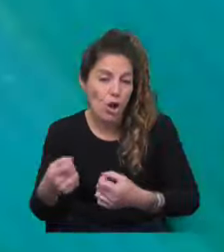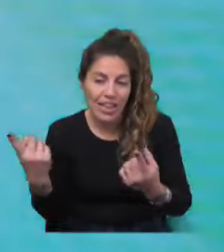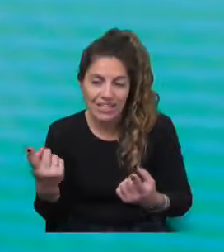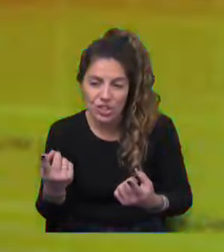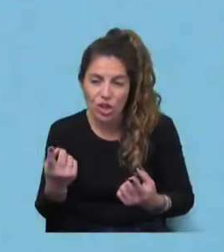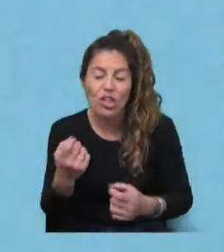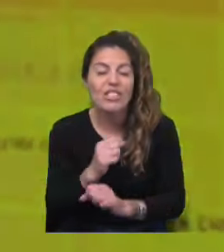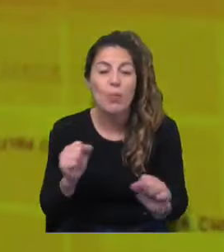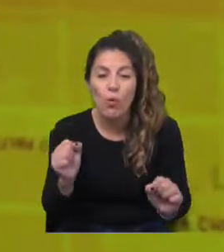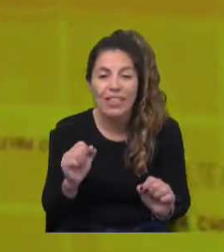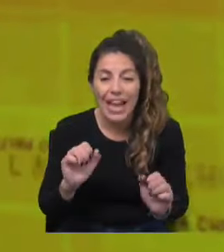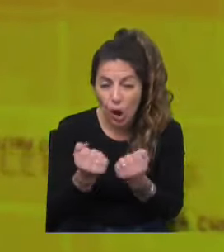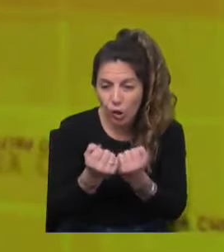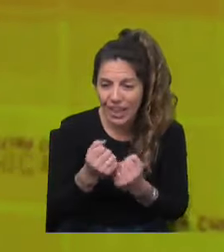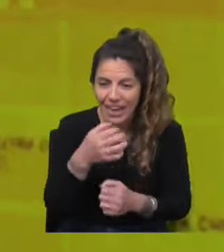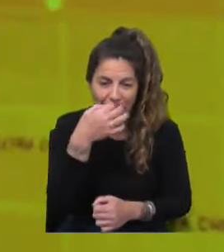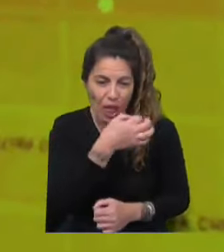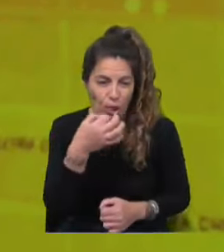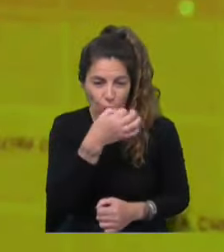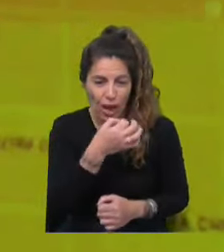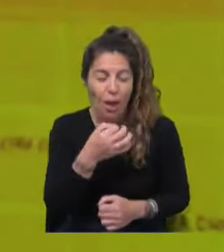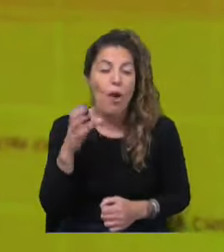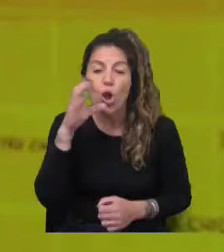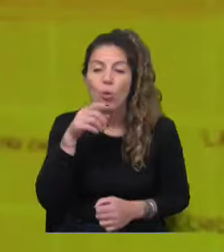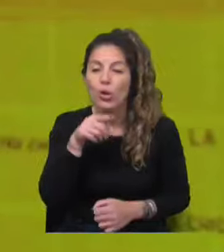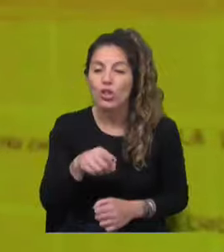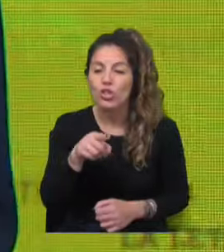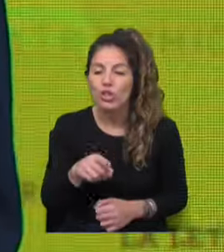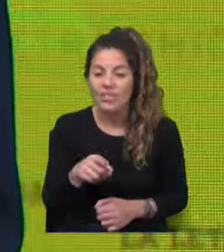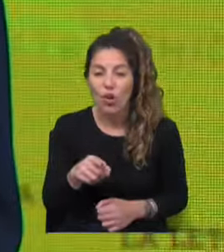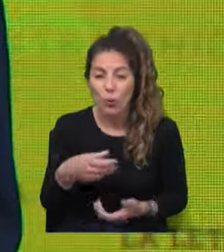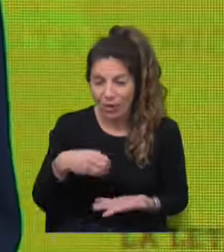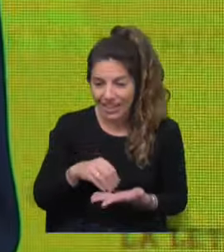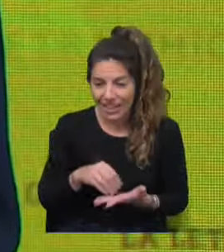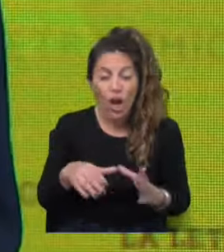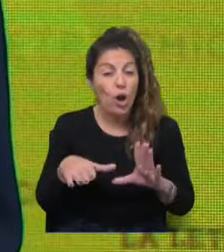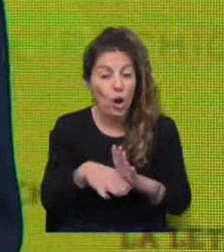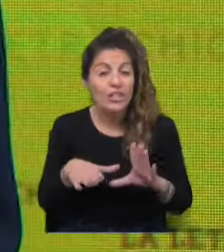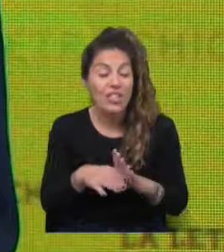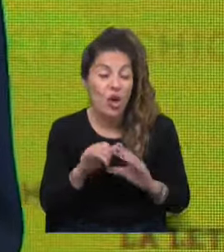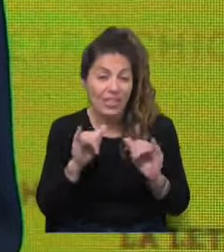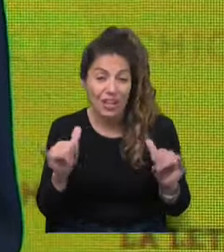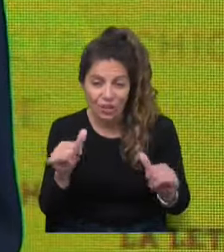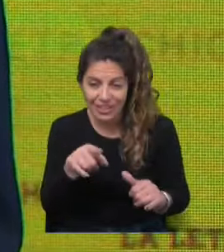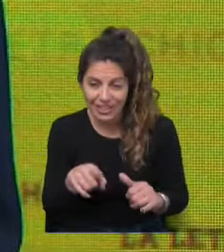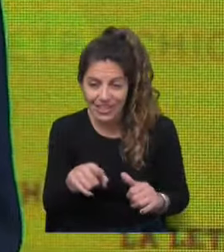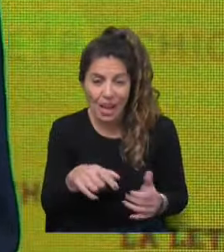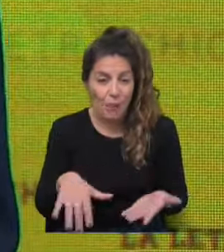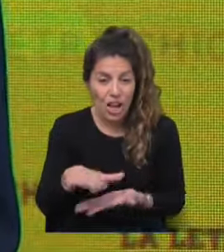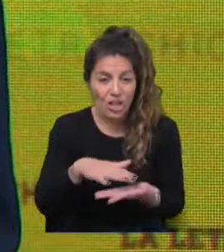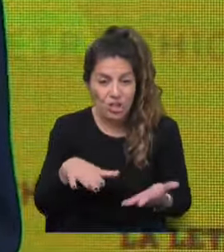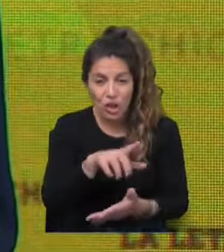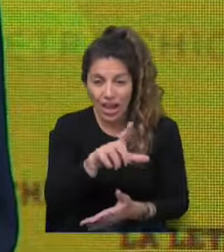donde se puede camuflar la droga. Pero también. Y lo curioso de ese caso, perdóname un apunte, que coincidió esa noticia de que había pasado por zona